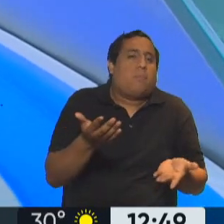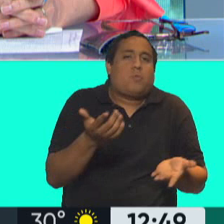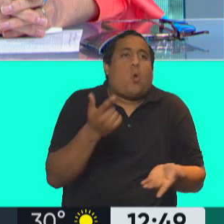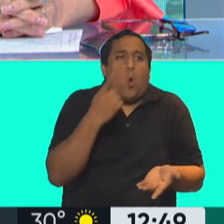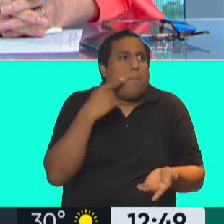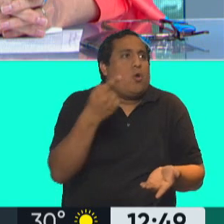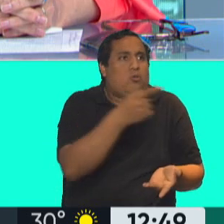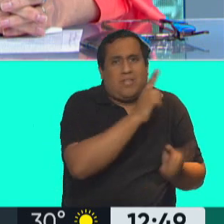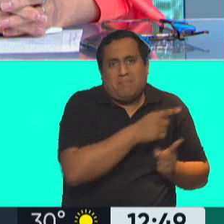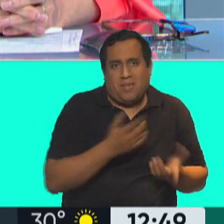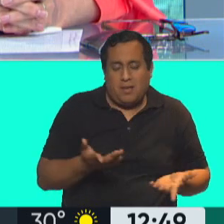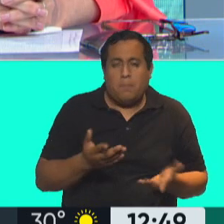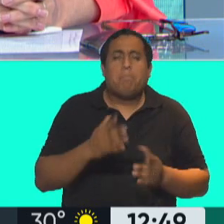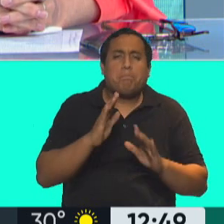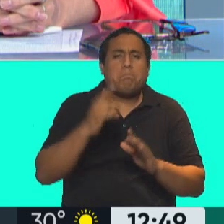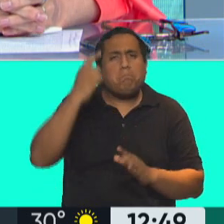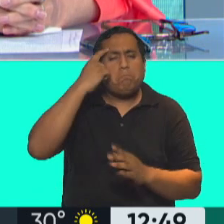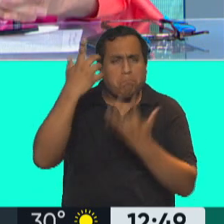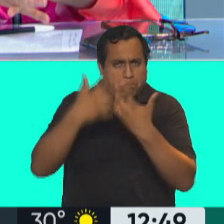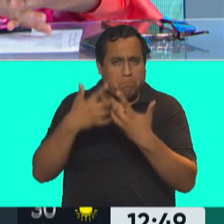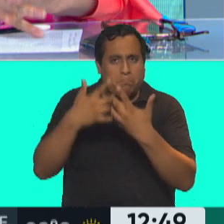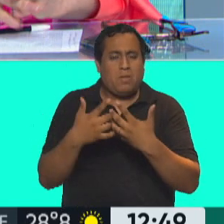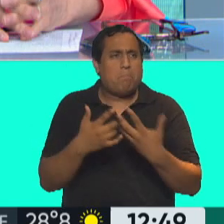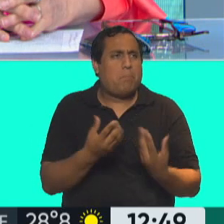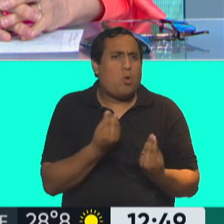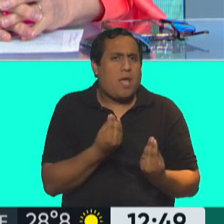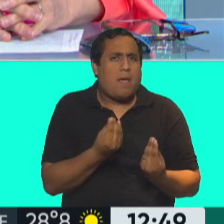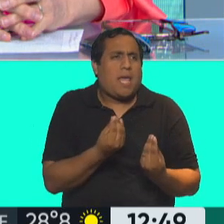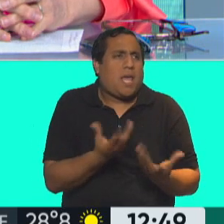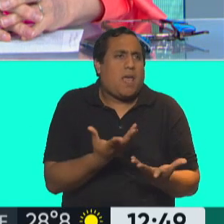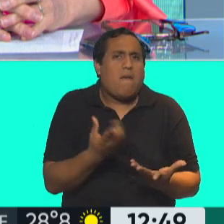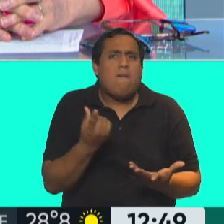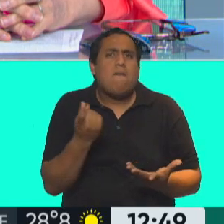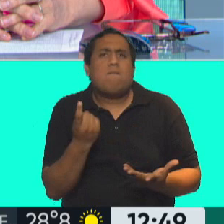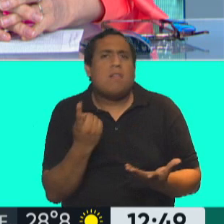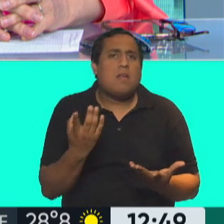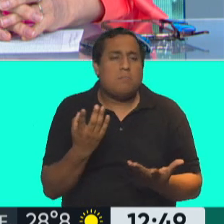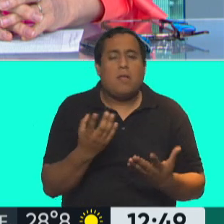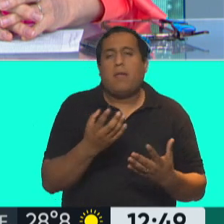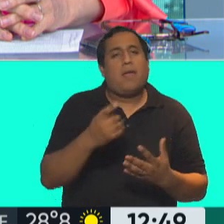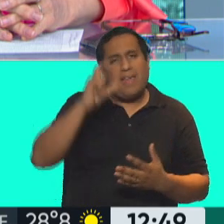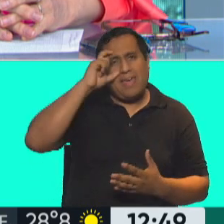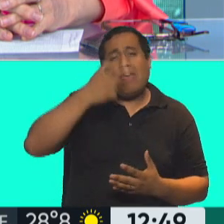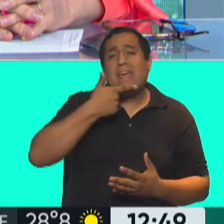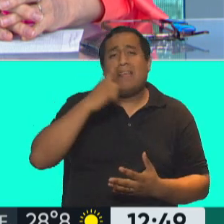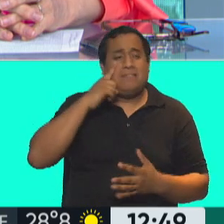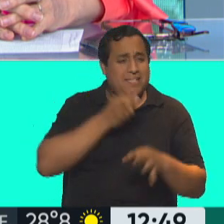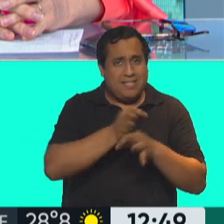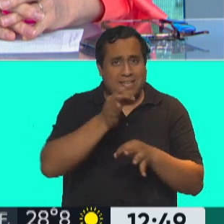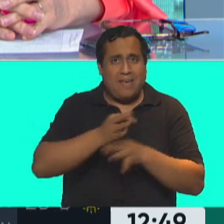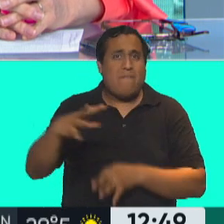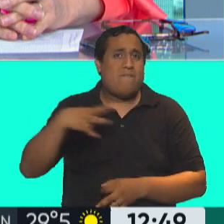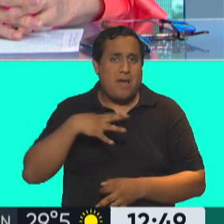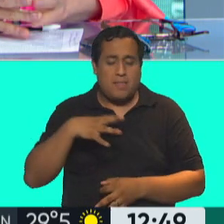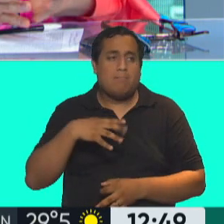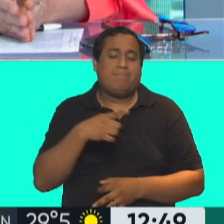supuesto y uno se pone a pensar y dice libro que faltaba acá y bueno la educación sexual integral es un punto muy